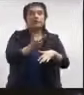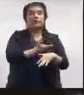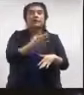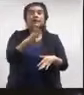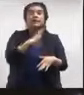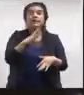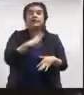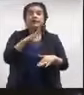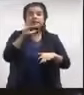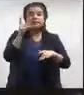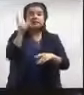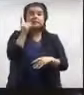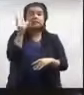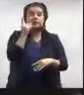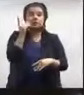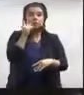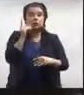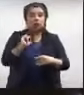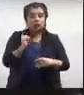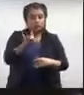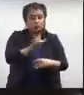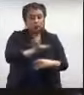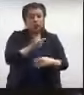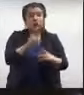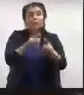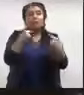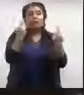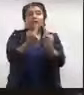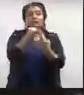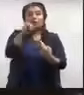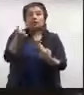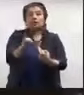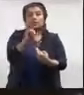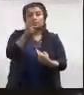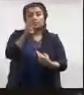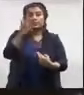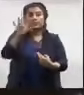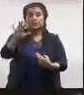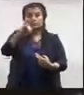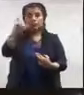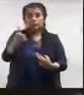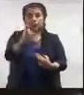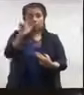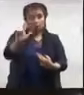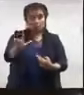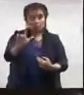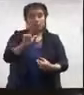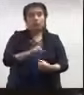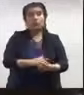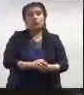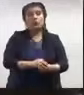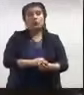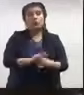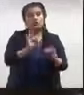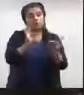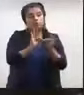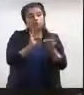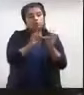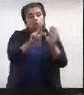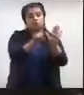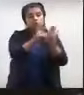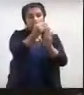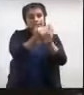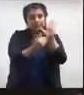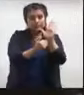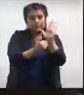Dirección Legislativa para la sesión del jueves 25 de julio, en su punto sexto dice